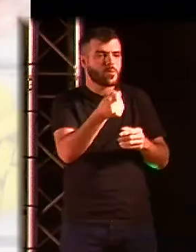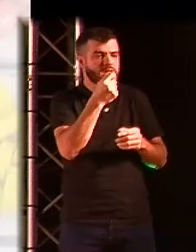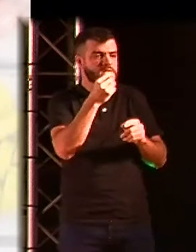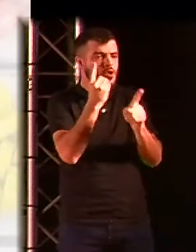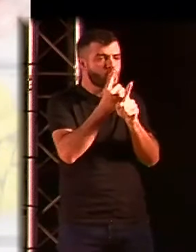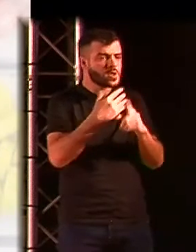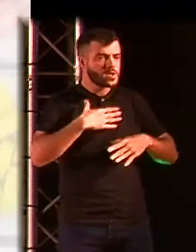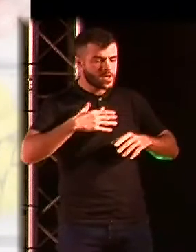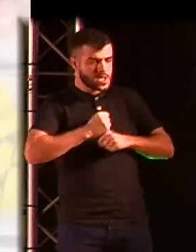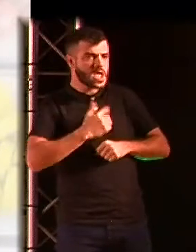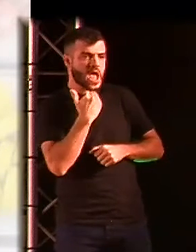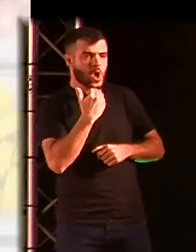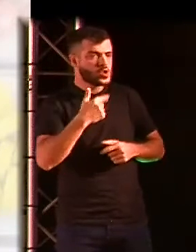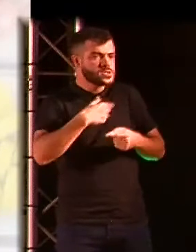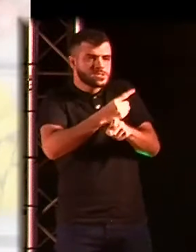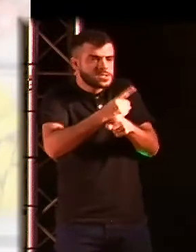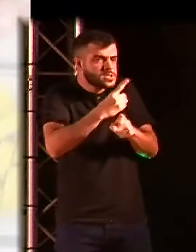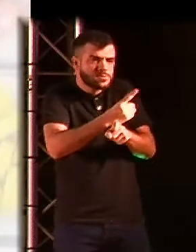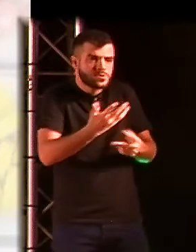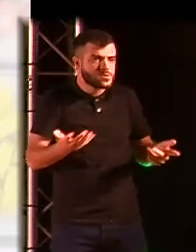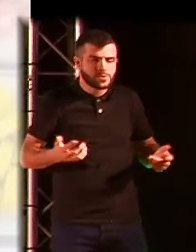parecida. Es que estoy muy mal de los nervios.